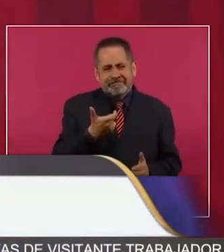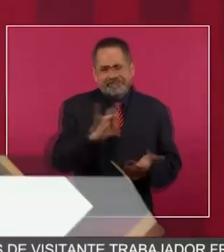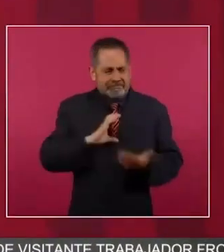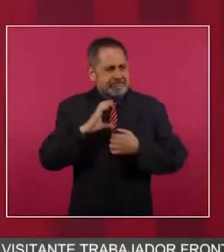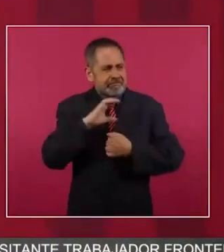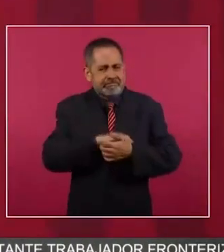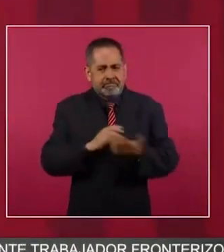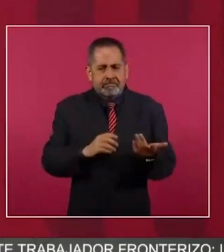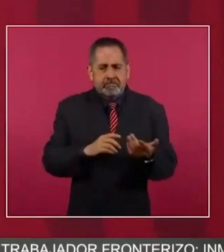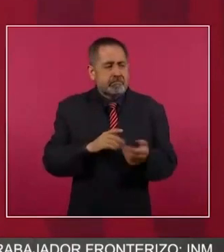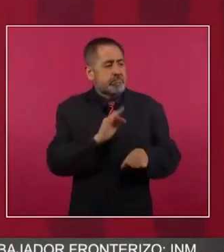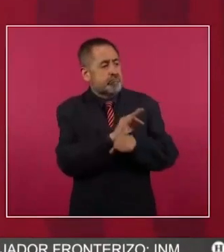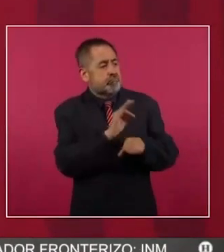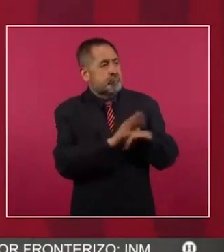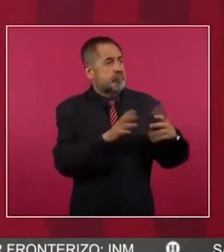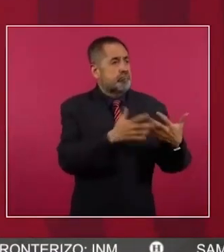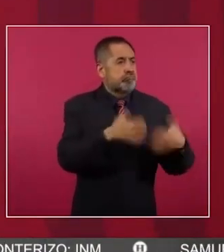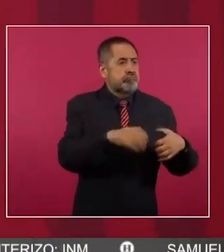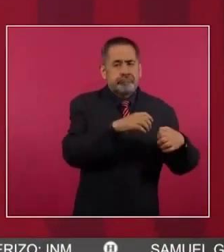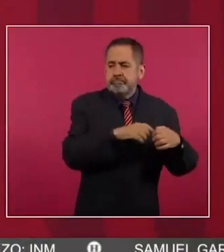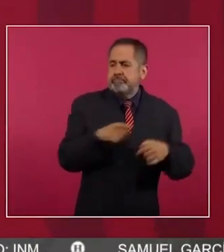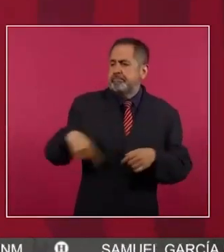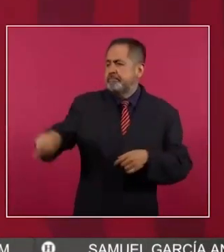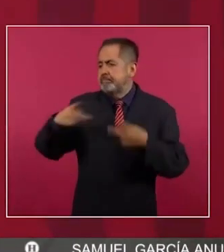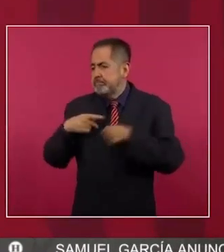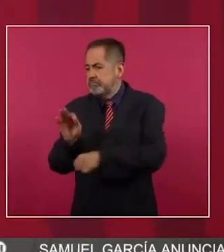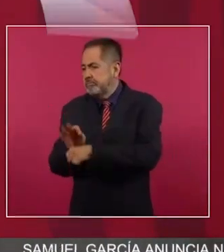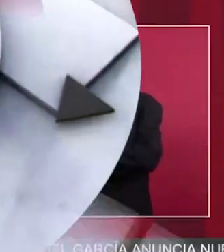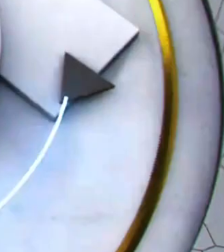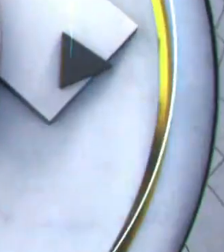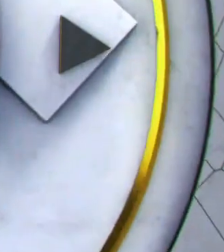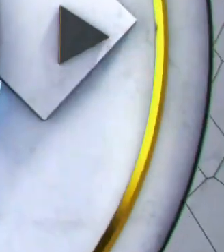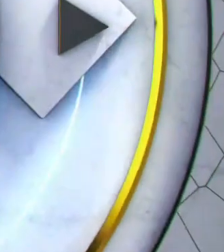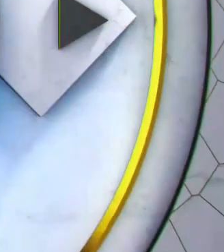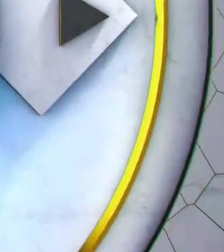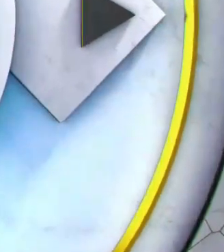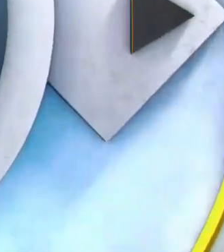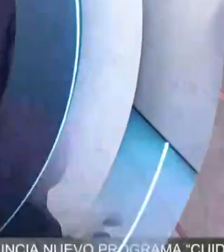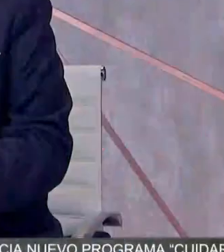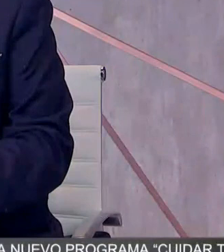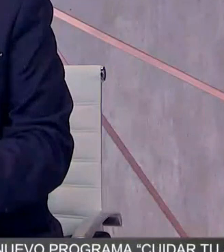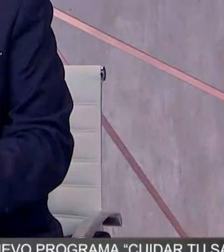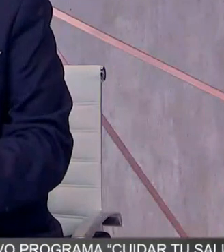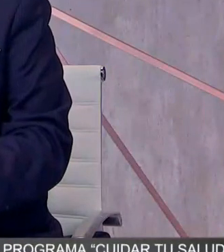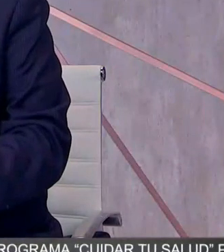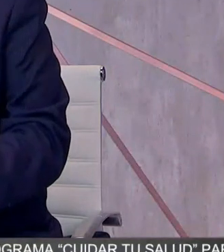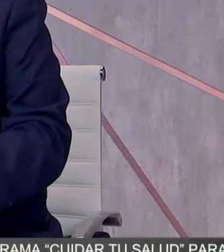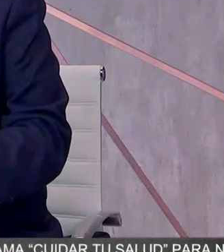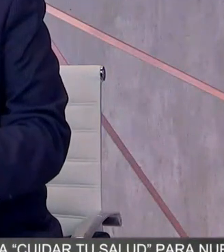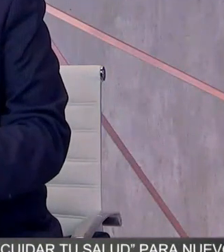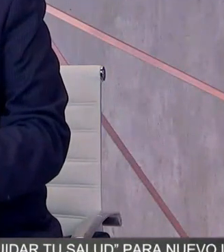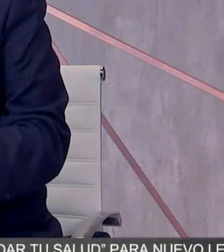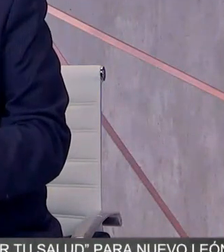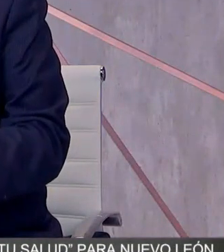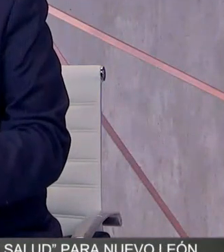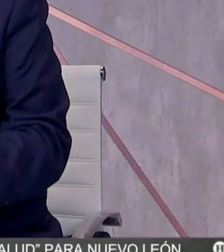creados. No representan al pueblo. Fuerte declaración del presidente. No es la primera vez que ataca al Poder Judicial, no es la